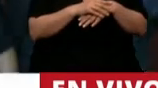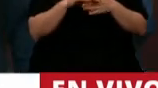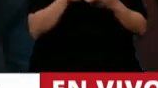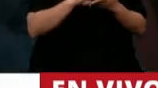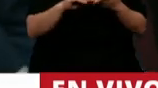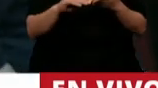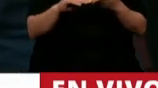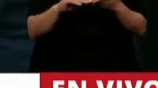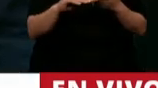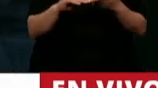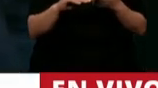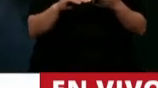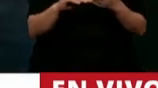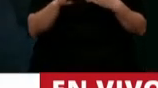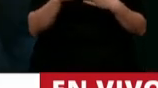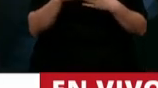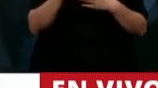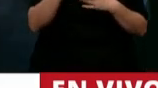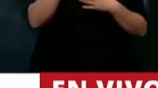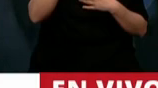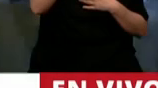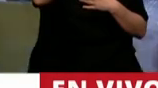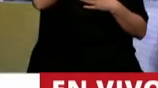Diputado Nicolás Rodríguez Saá.